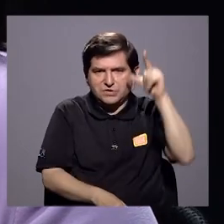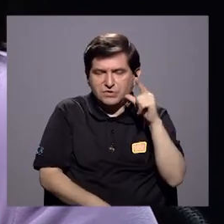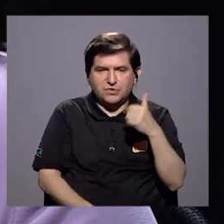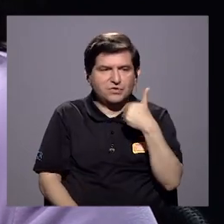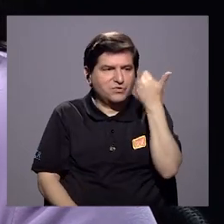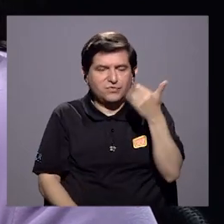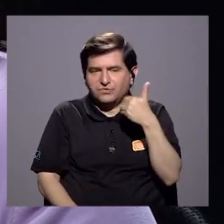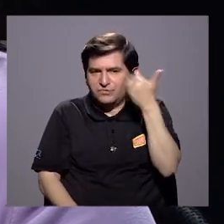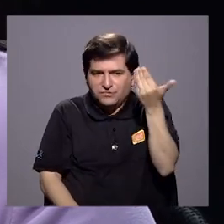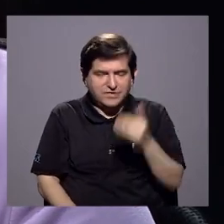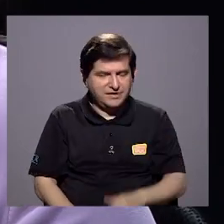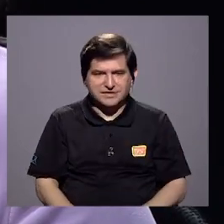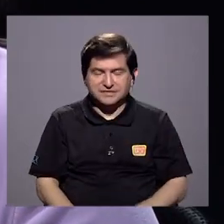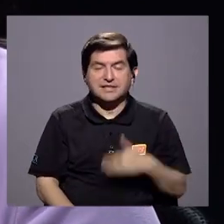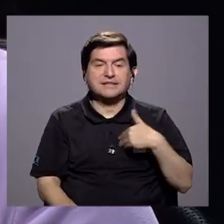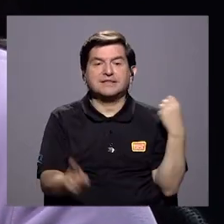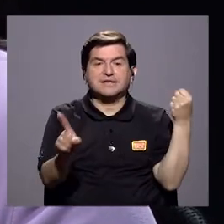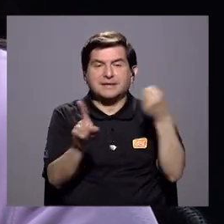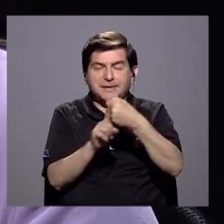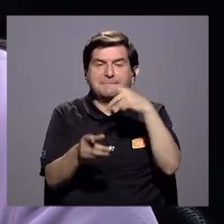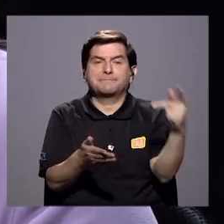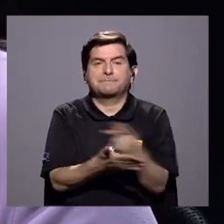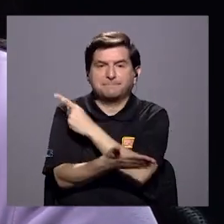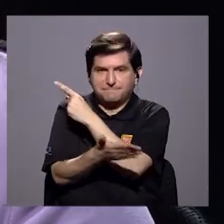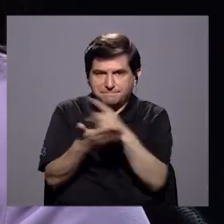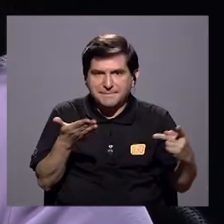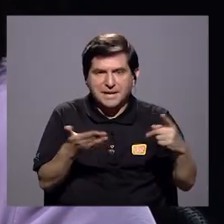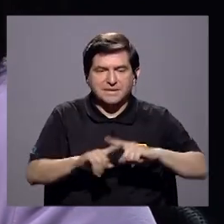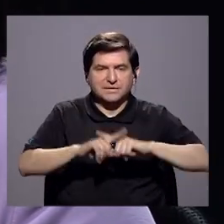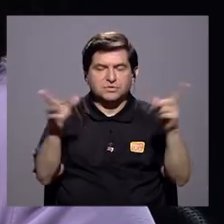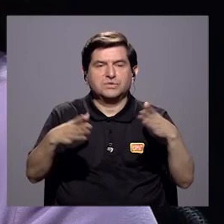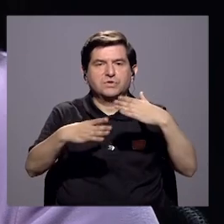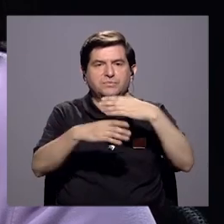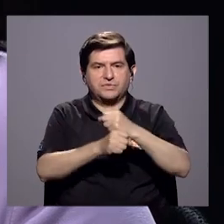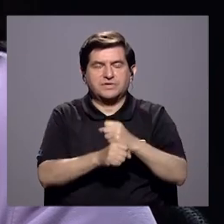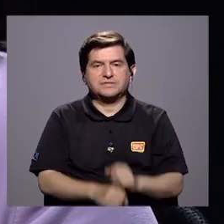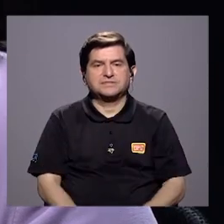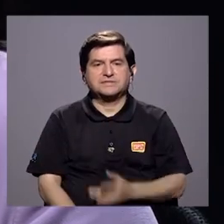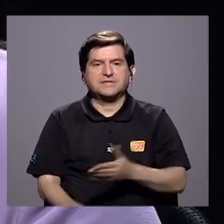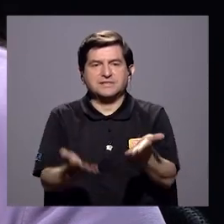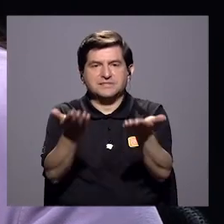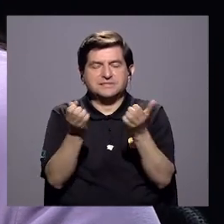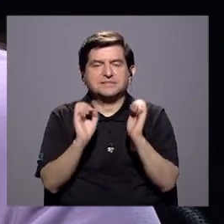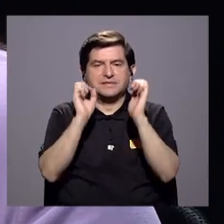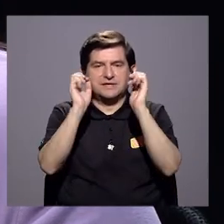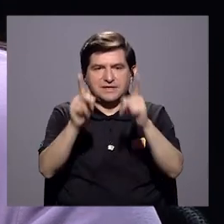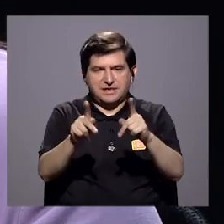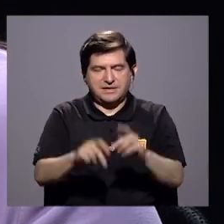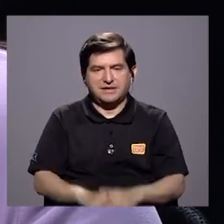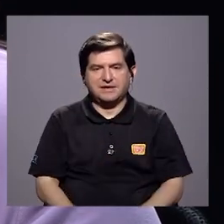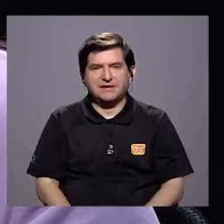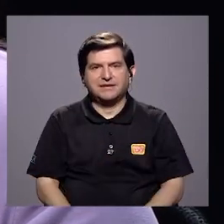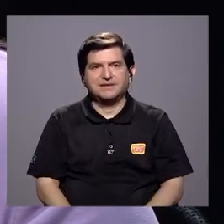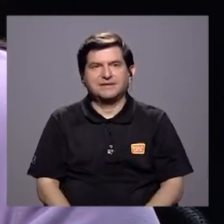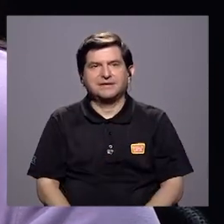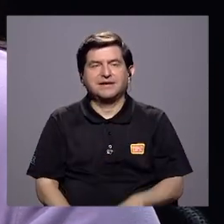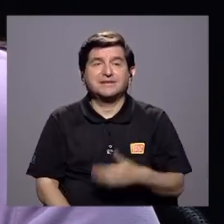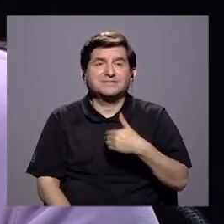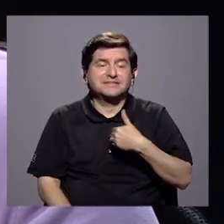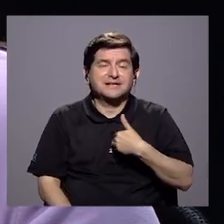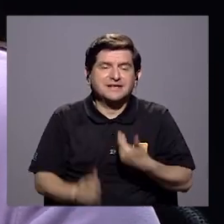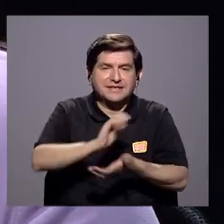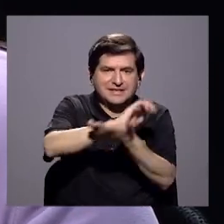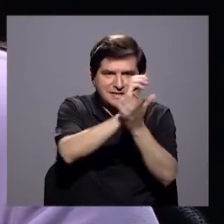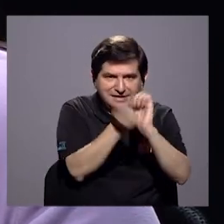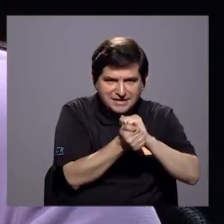se puede tomar con ligereza, tiene impacto en la provincia, pero había que hacerlo si se le quería dar una oportunidad. Es la ironía entre tener